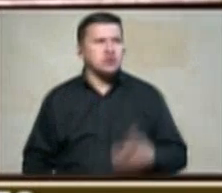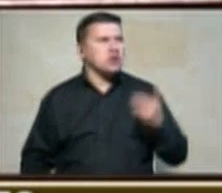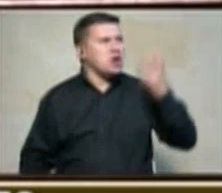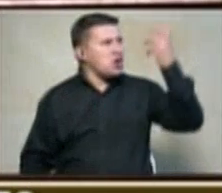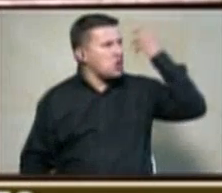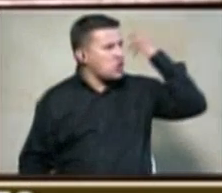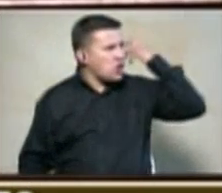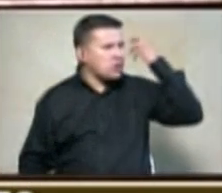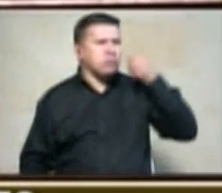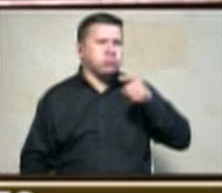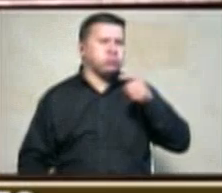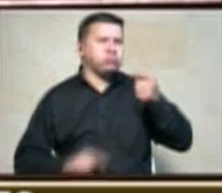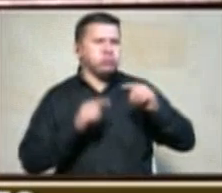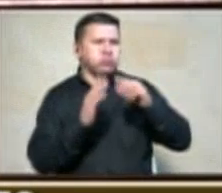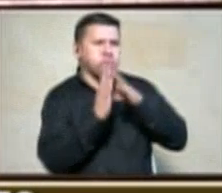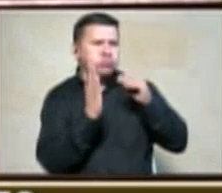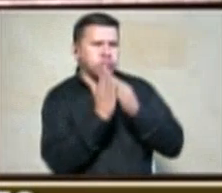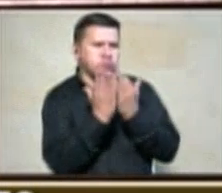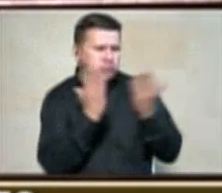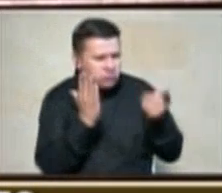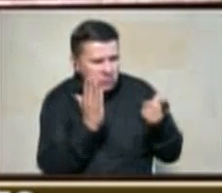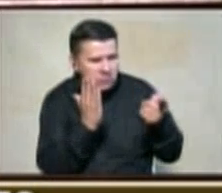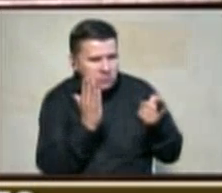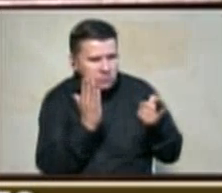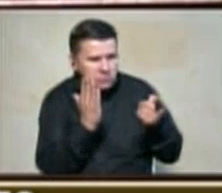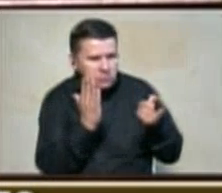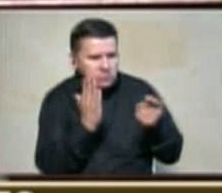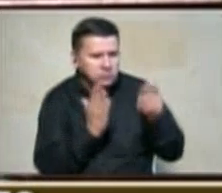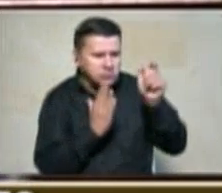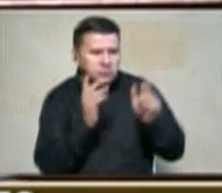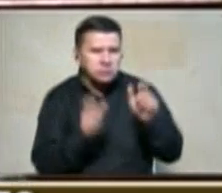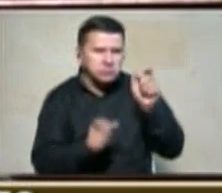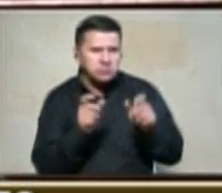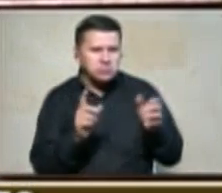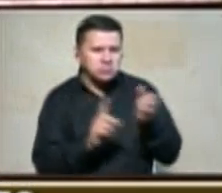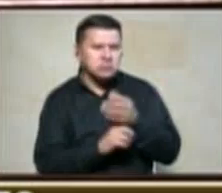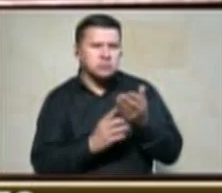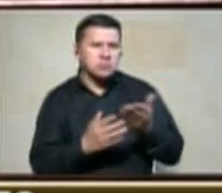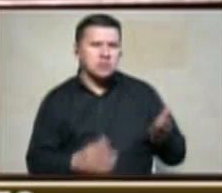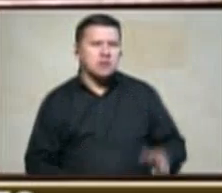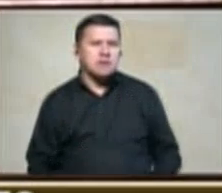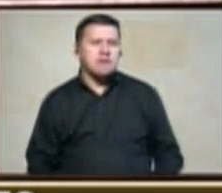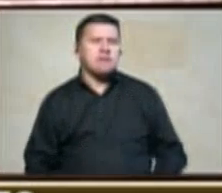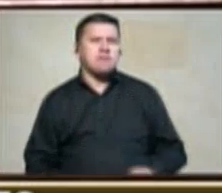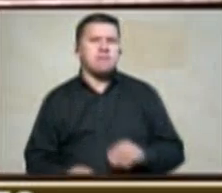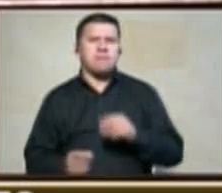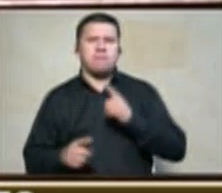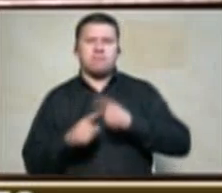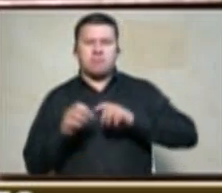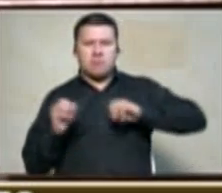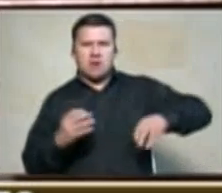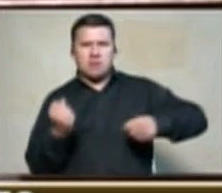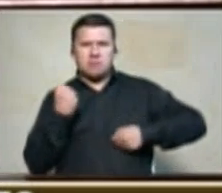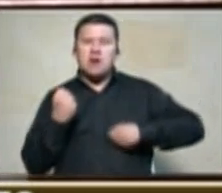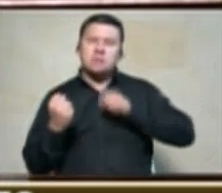Córdoba hubo concursa de copias para aquellas personas que estaban en calidad de desmovilizados.